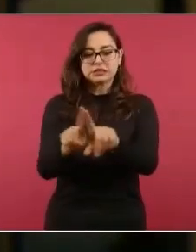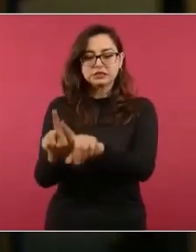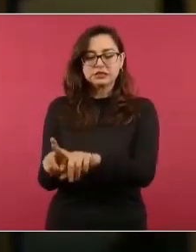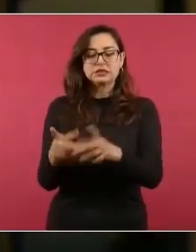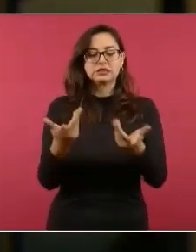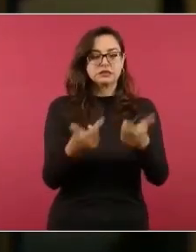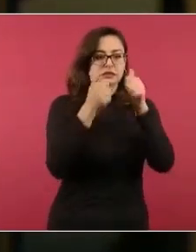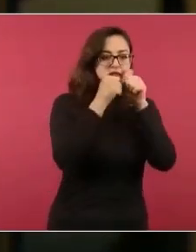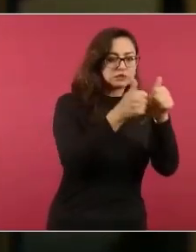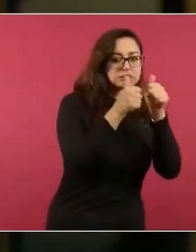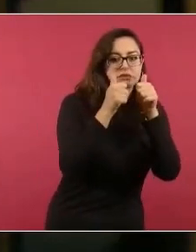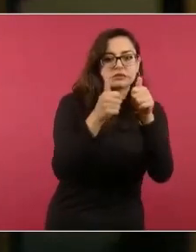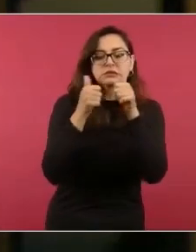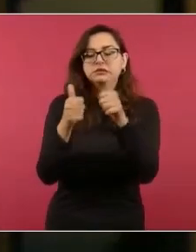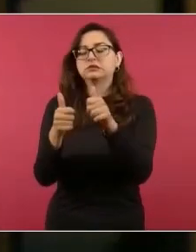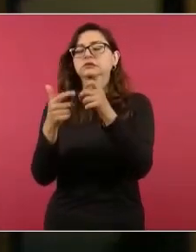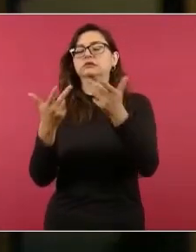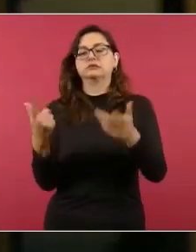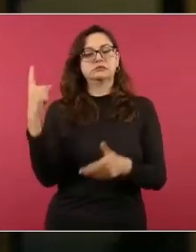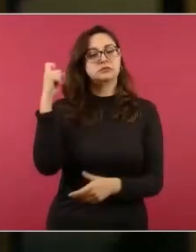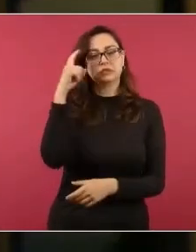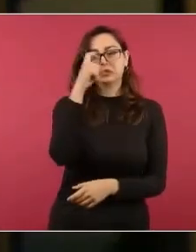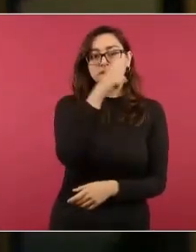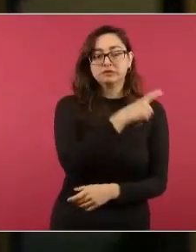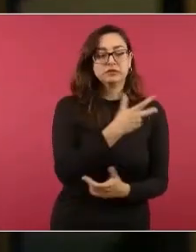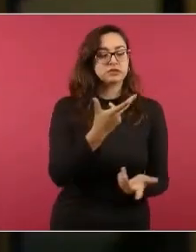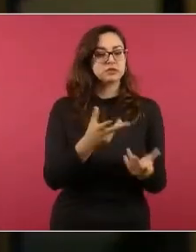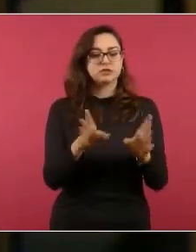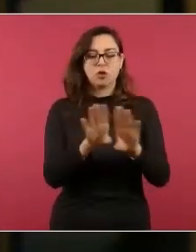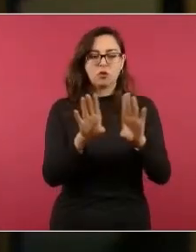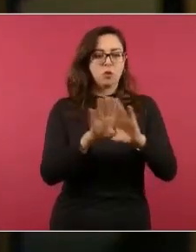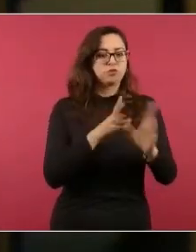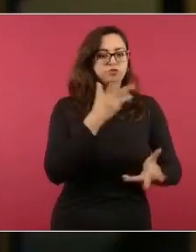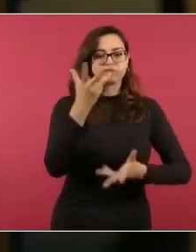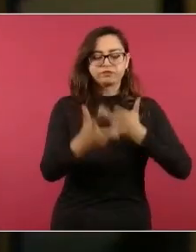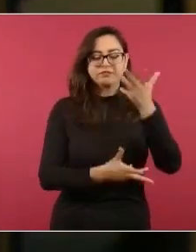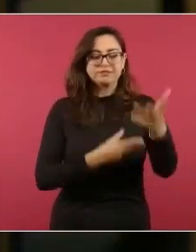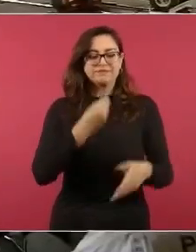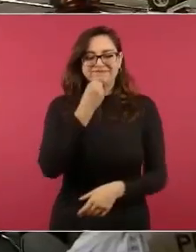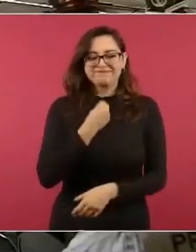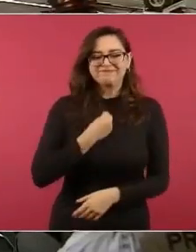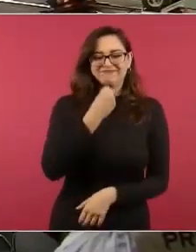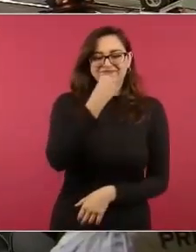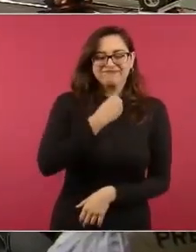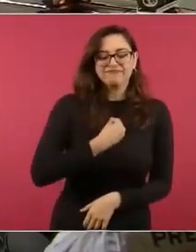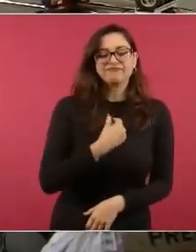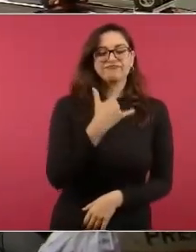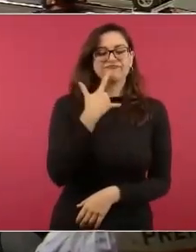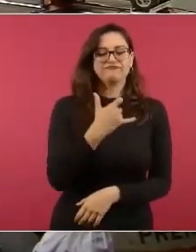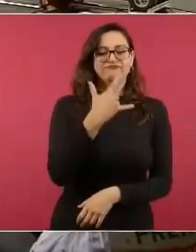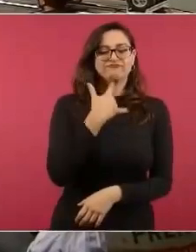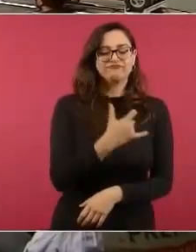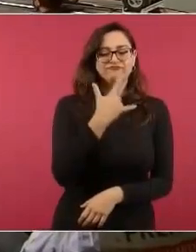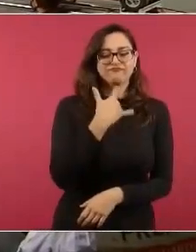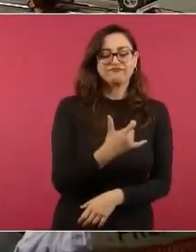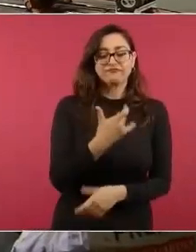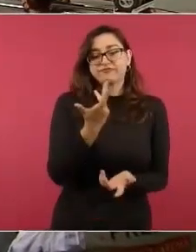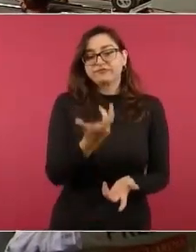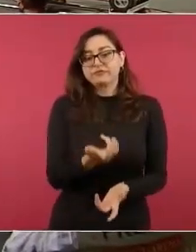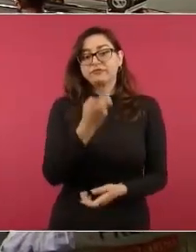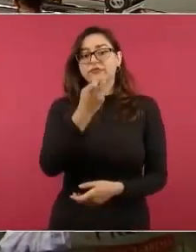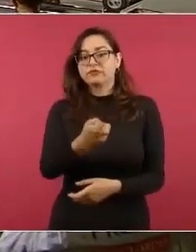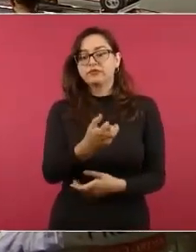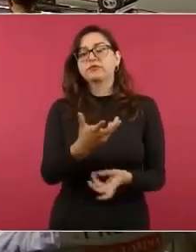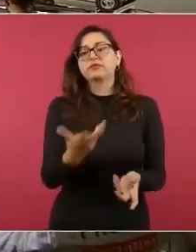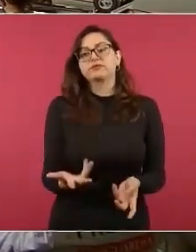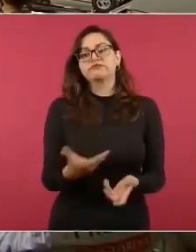propician todo para que sean atendidas por la Comisión Ejecutiva de Atención a Víctimas Federal, y así es como se da la